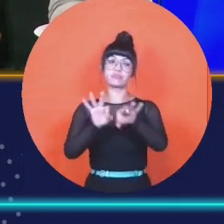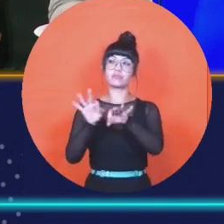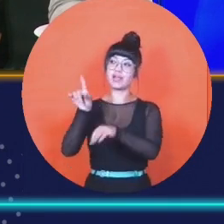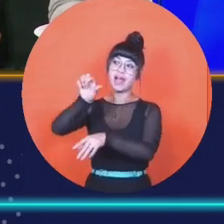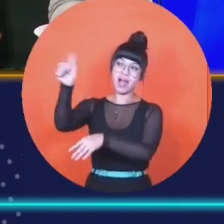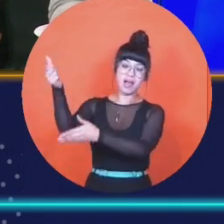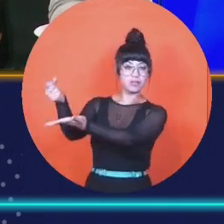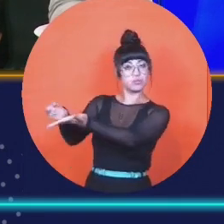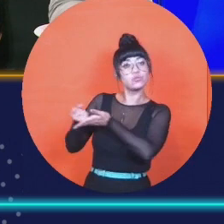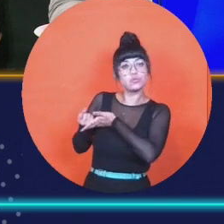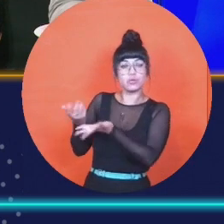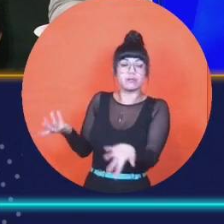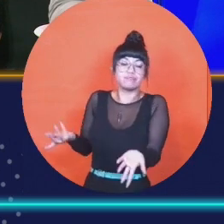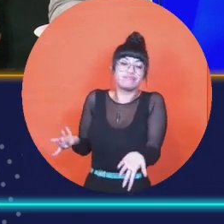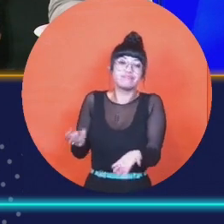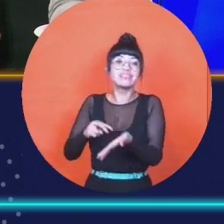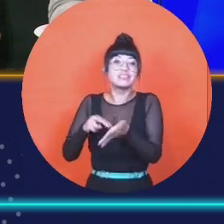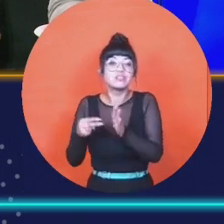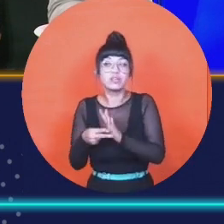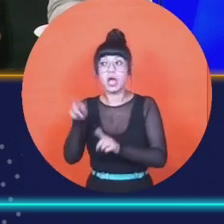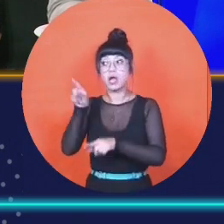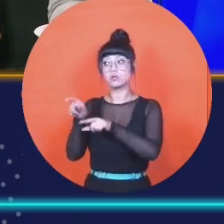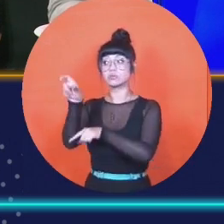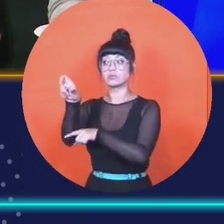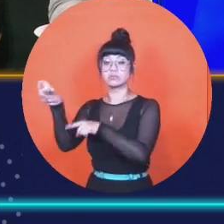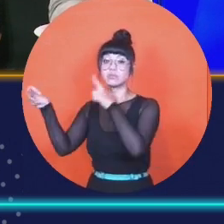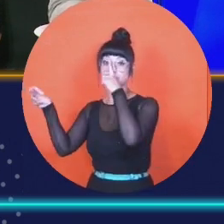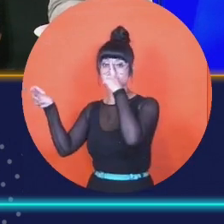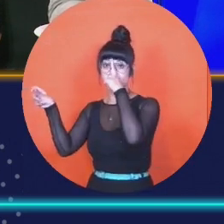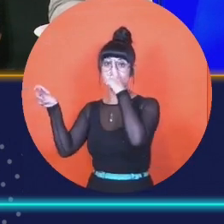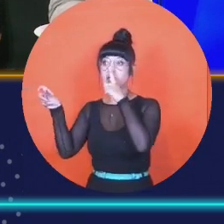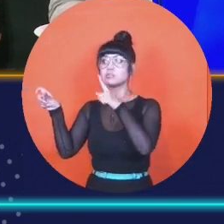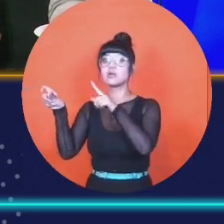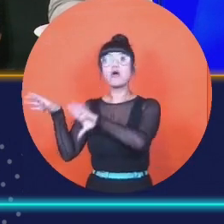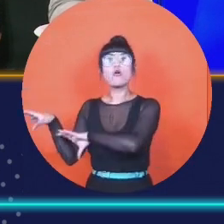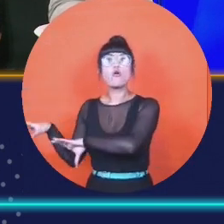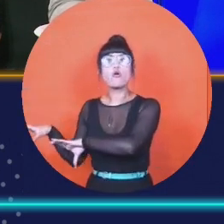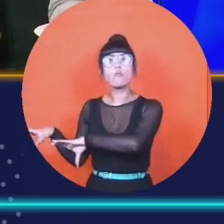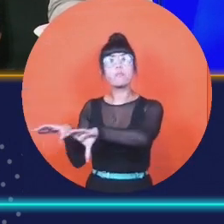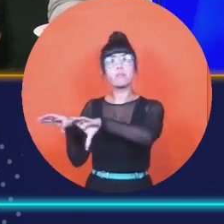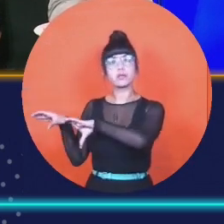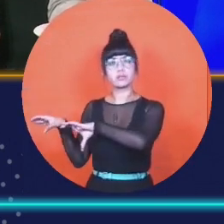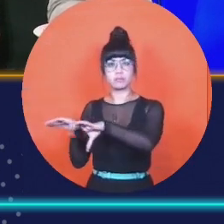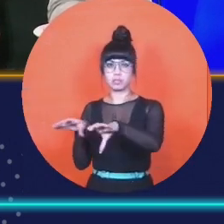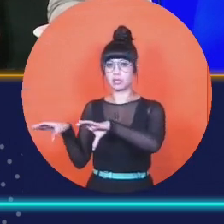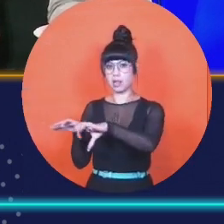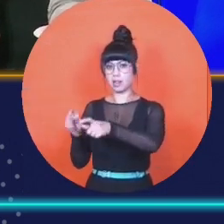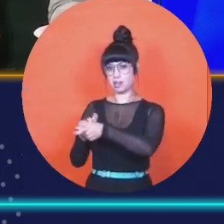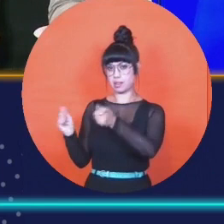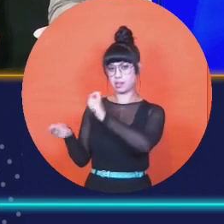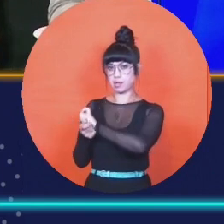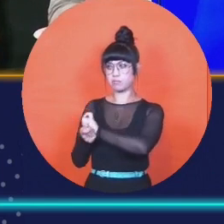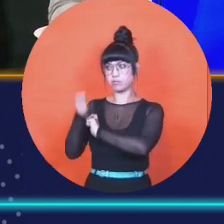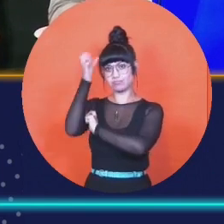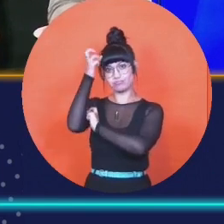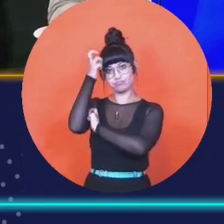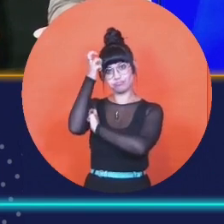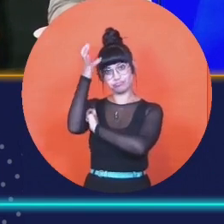decir, hay gente de comportamiento, cambio comportamental, ¿cierto?